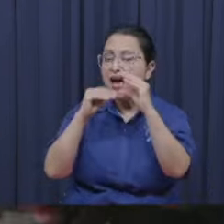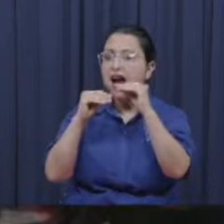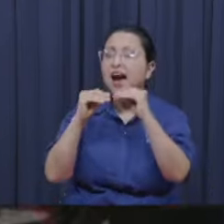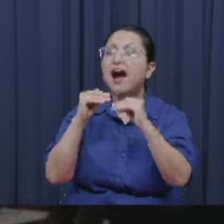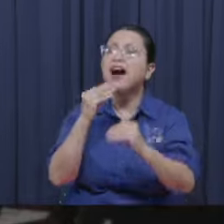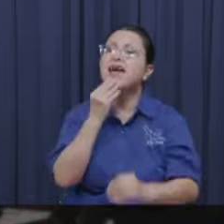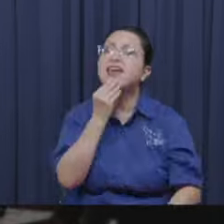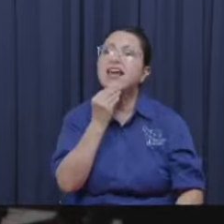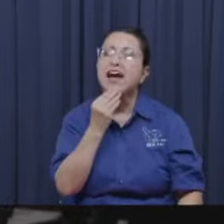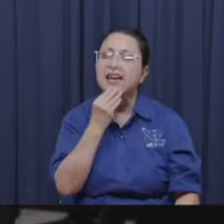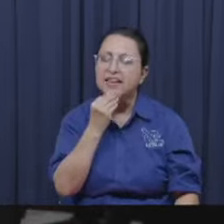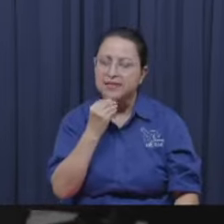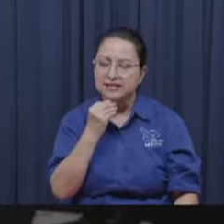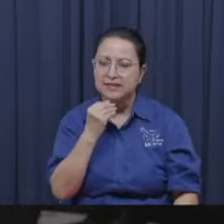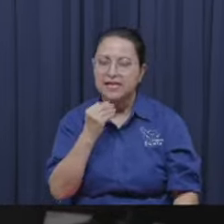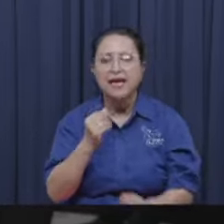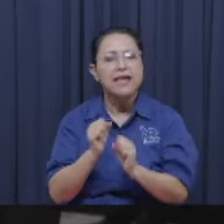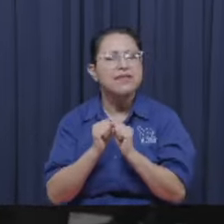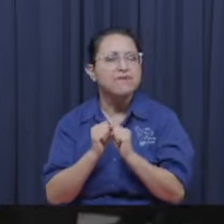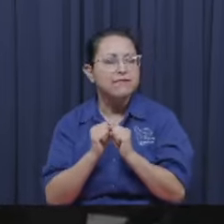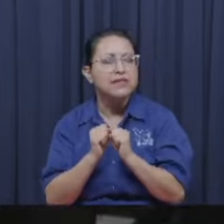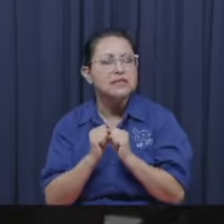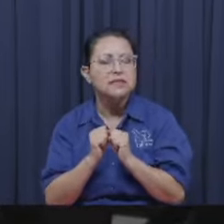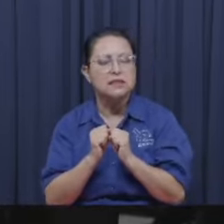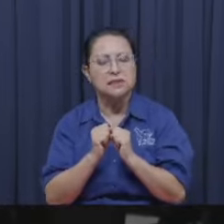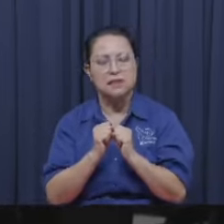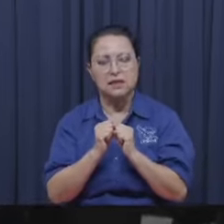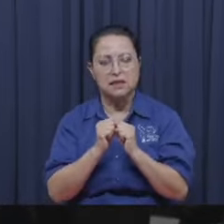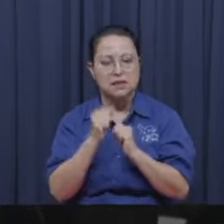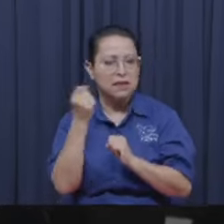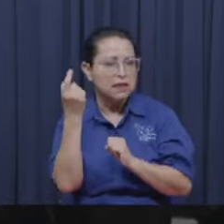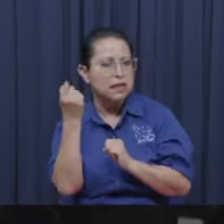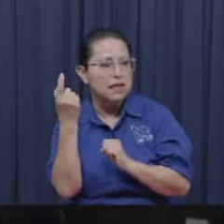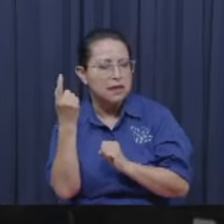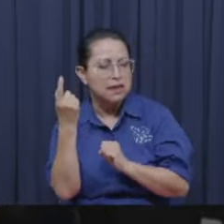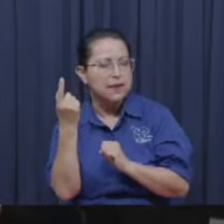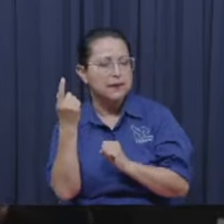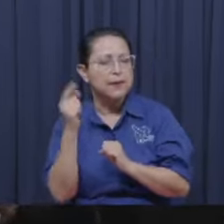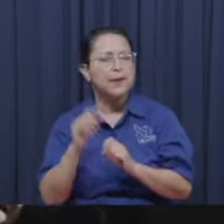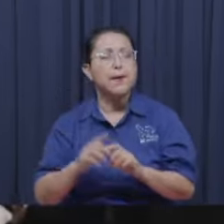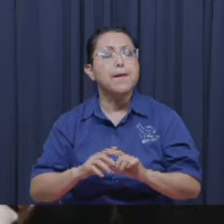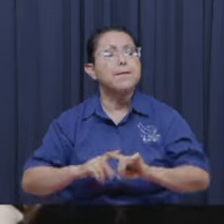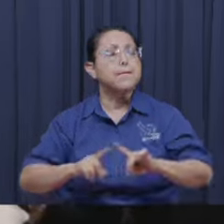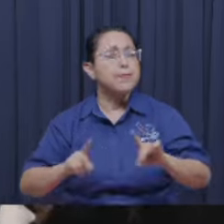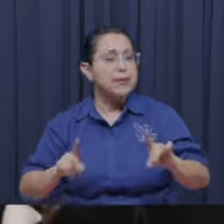es complicado, pero hay cosas que sí las podemos analizar.